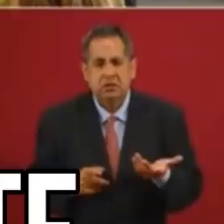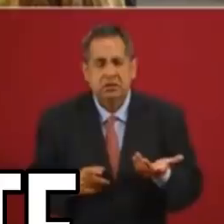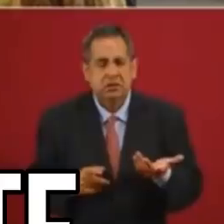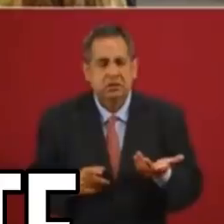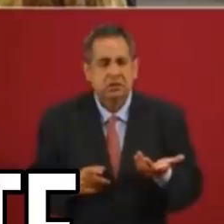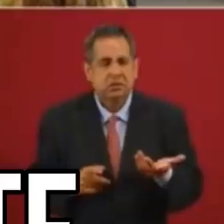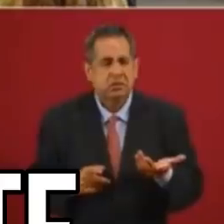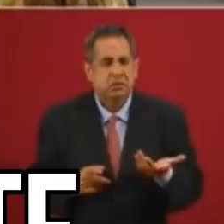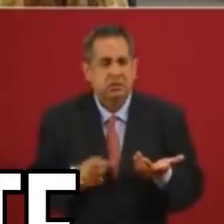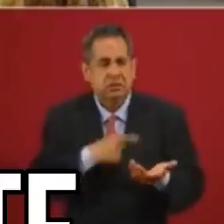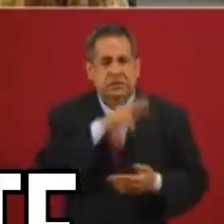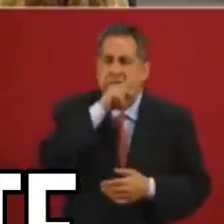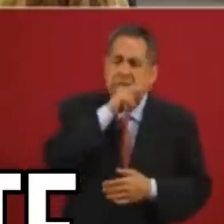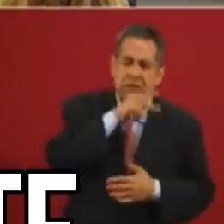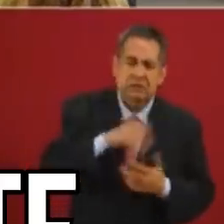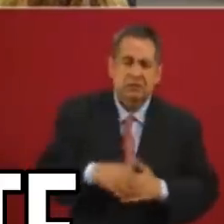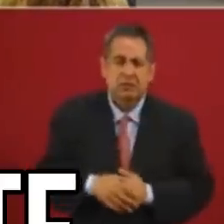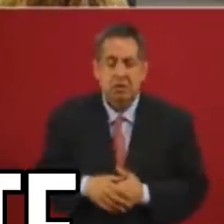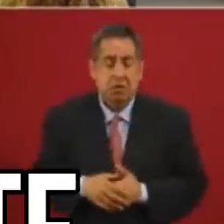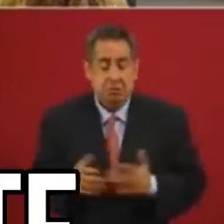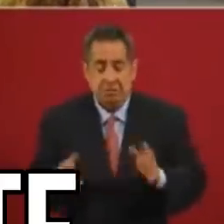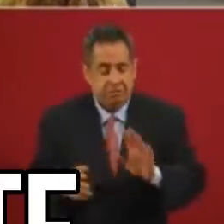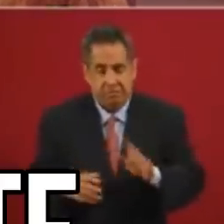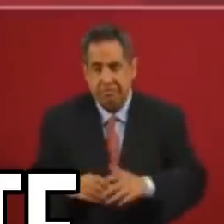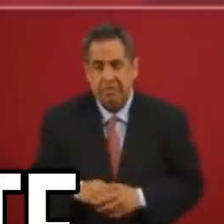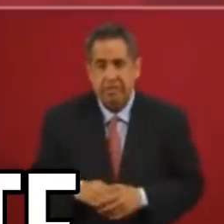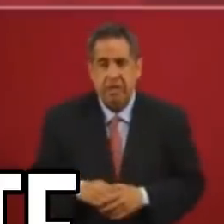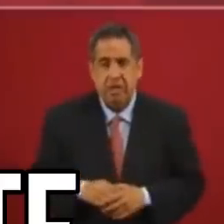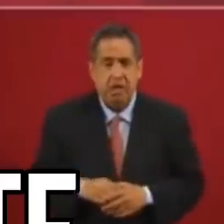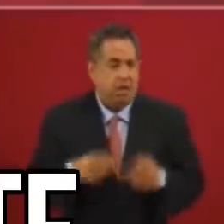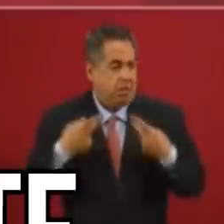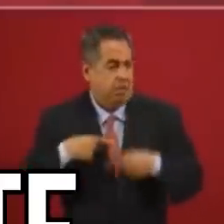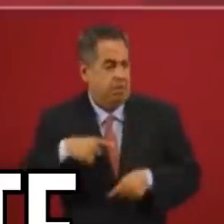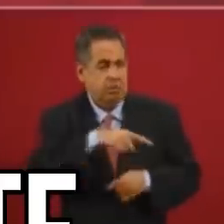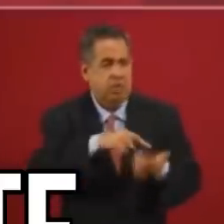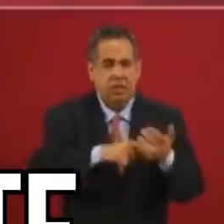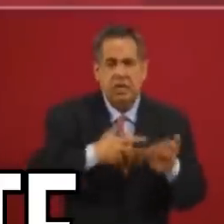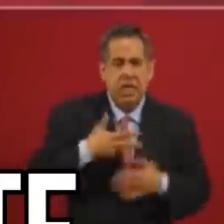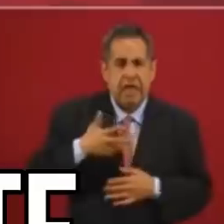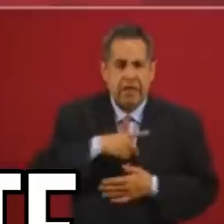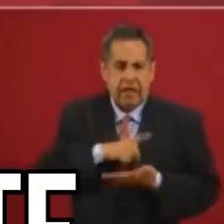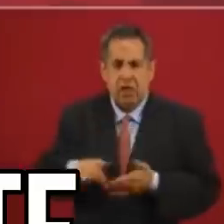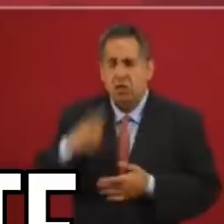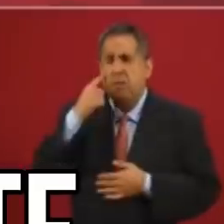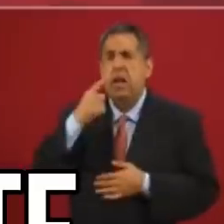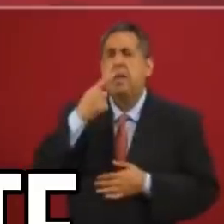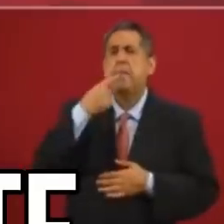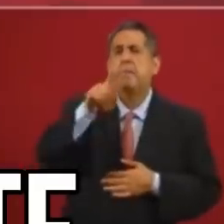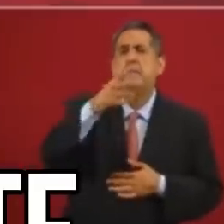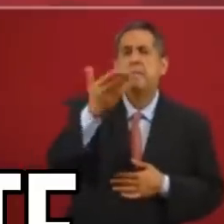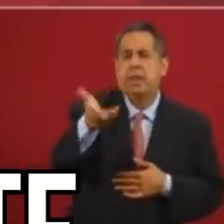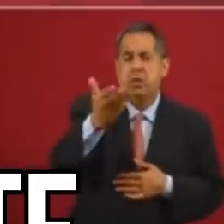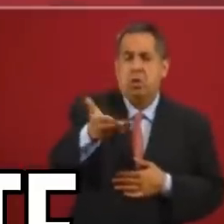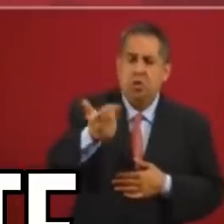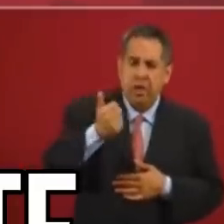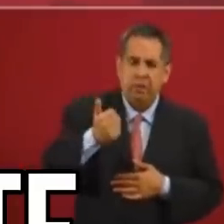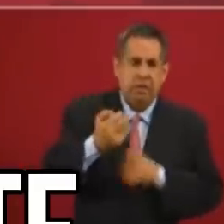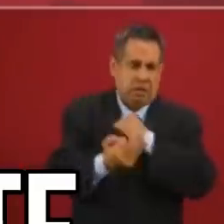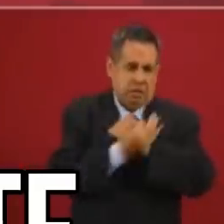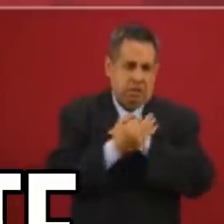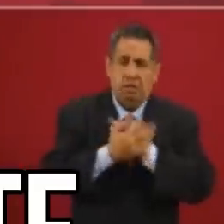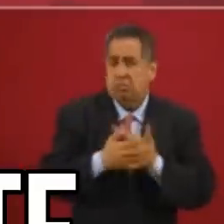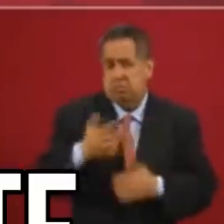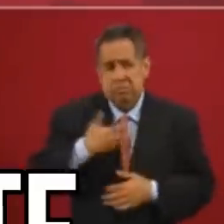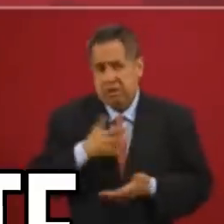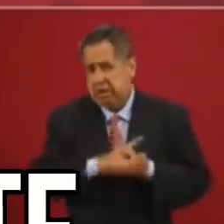generado inquietud. Cualquier ciudadano tiene el derecho de acudir a instancias judiciales,